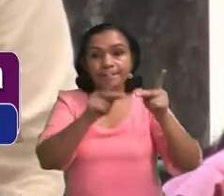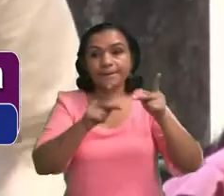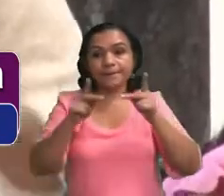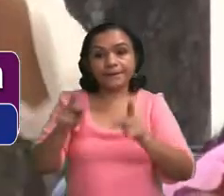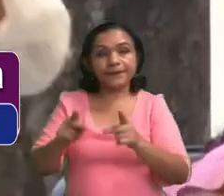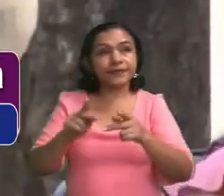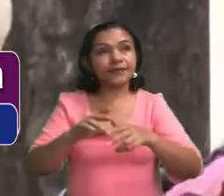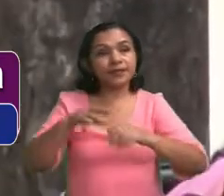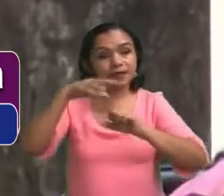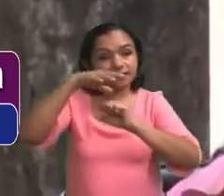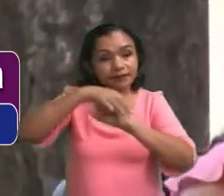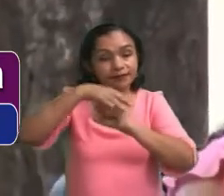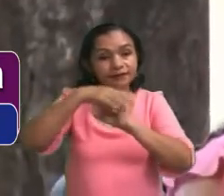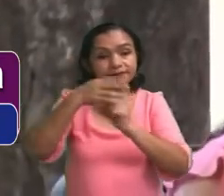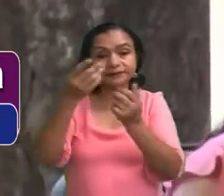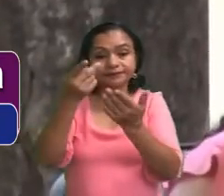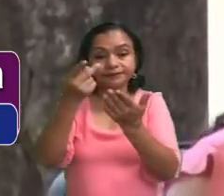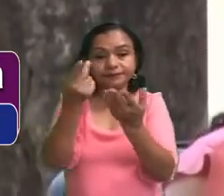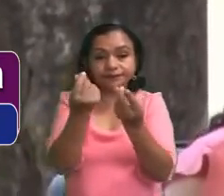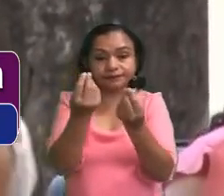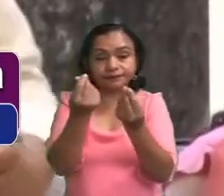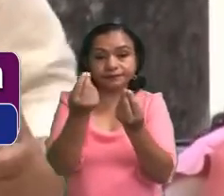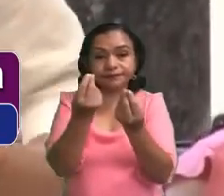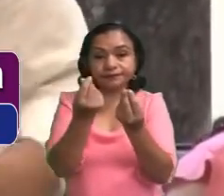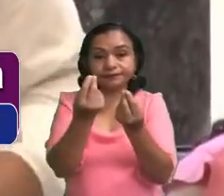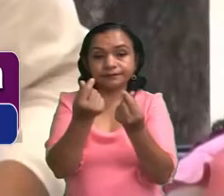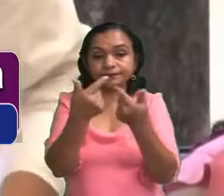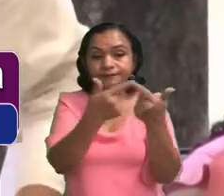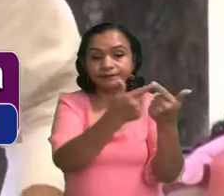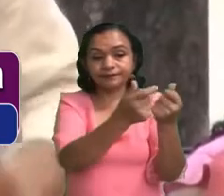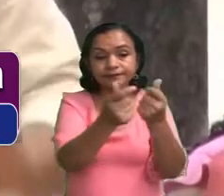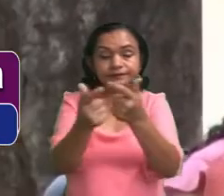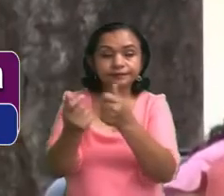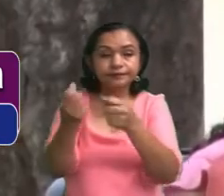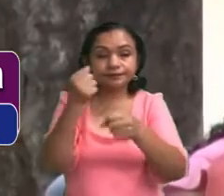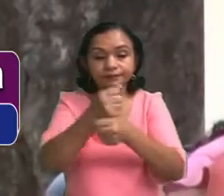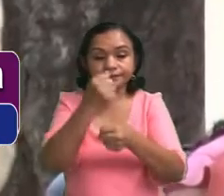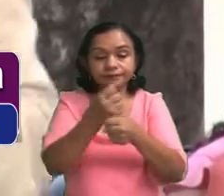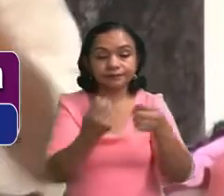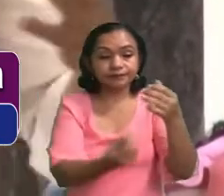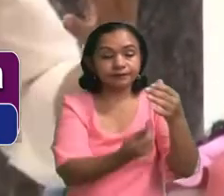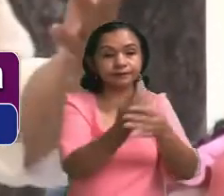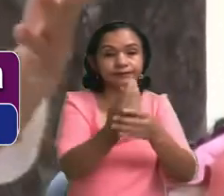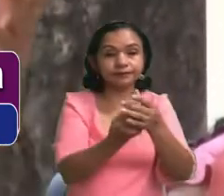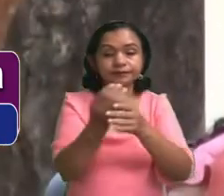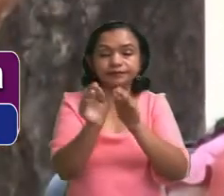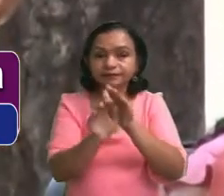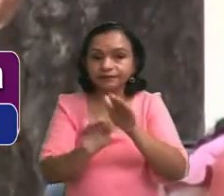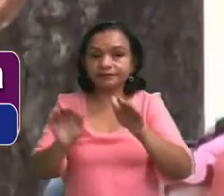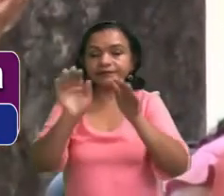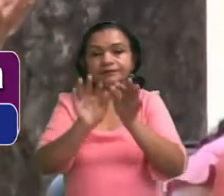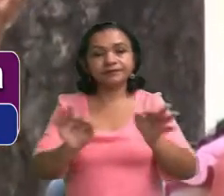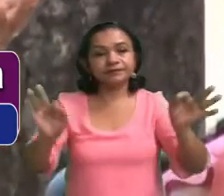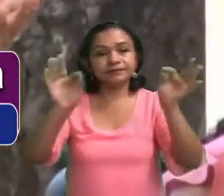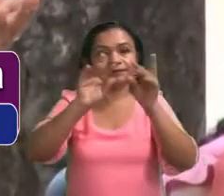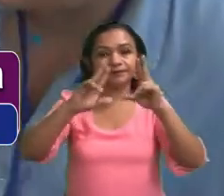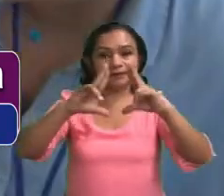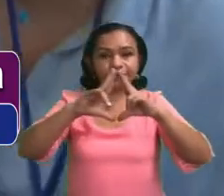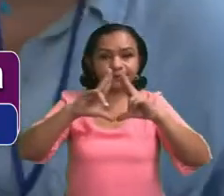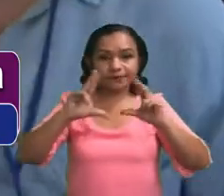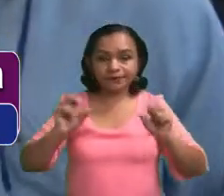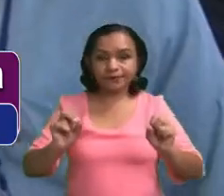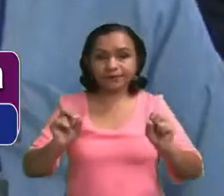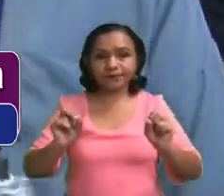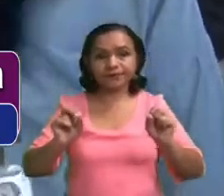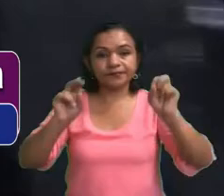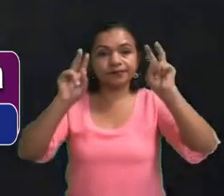la Comisión Económica consultó a los gremios productores campesinos más importantes del país, que es sobre